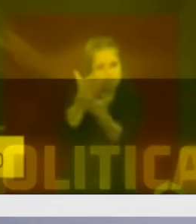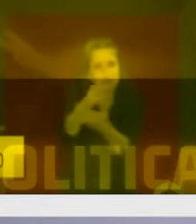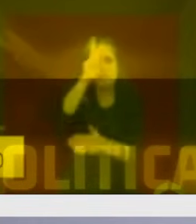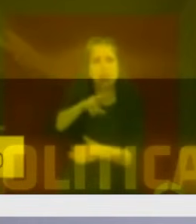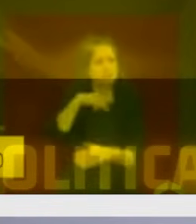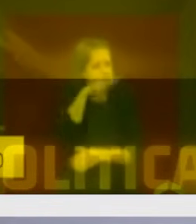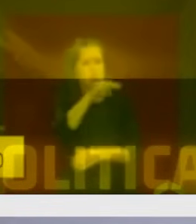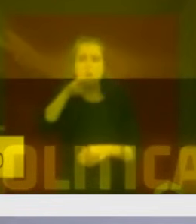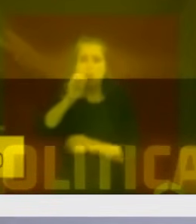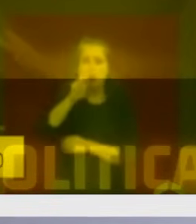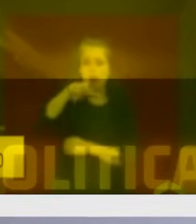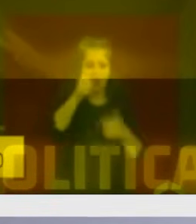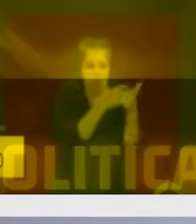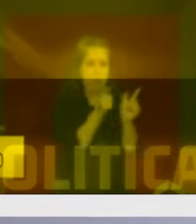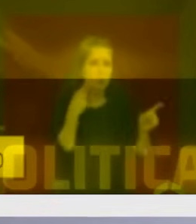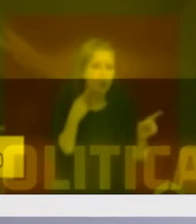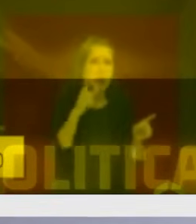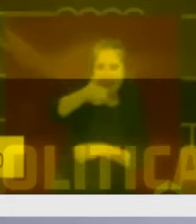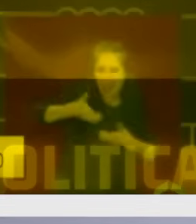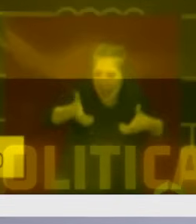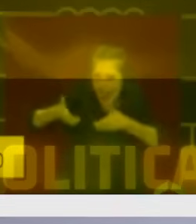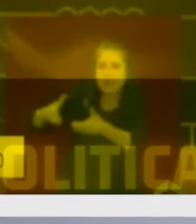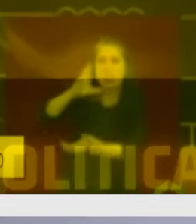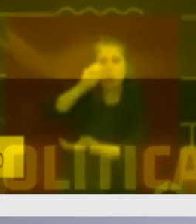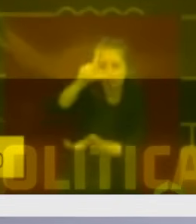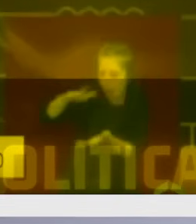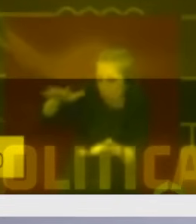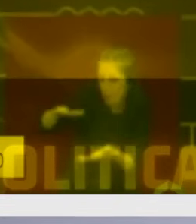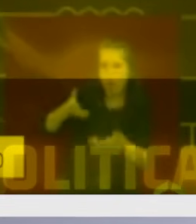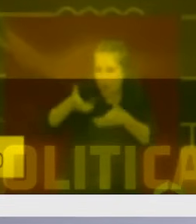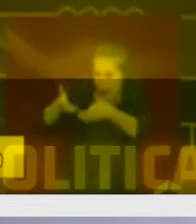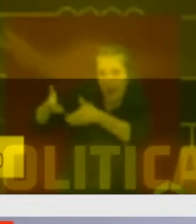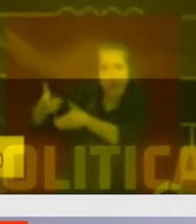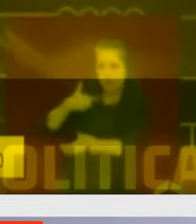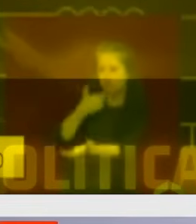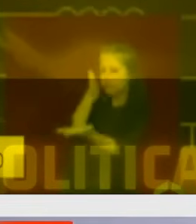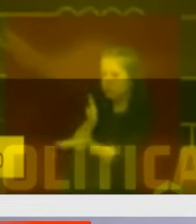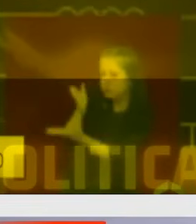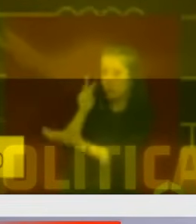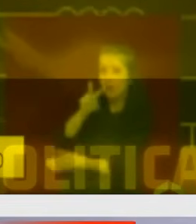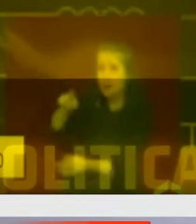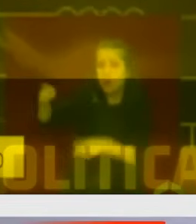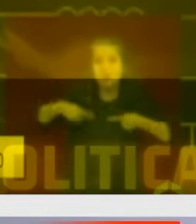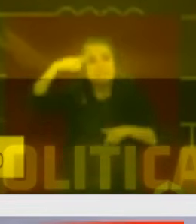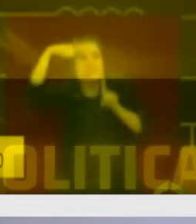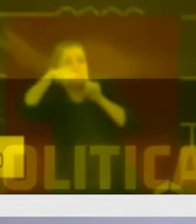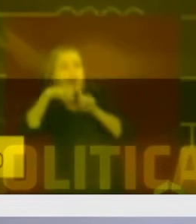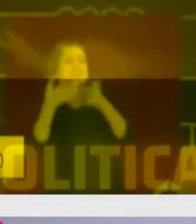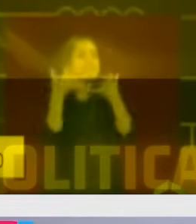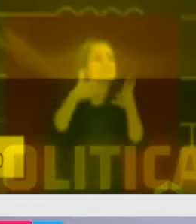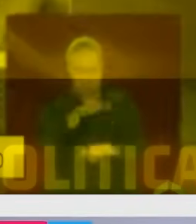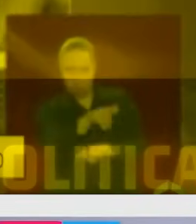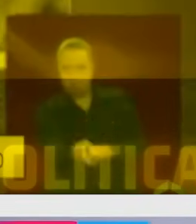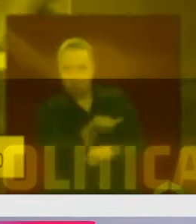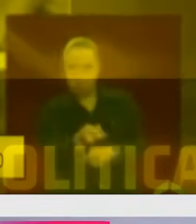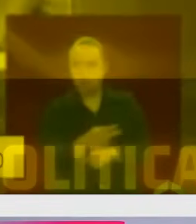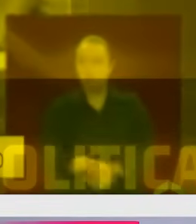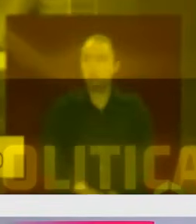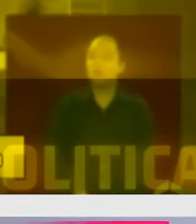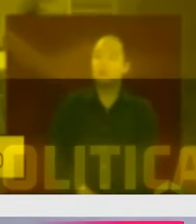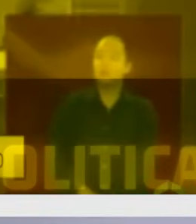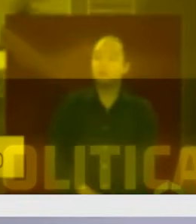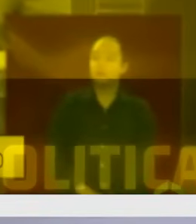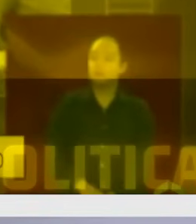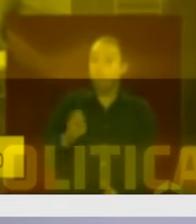de la ciudad. Entonces le demostré cómo la ley orgánica de las alcaldías nos da como